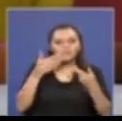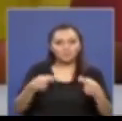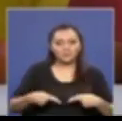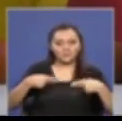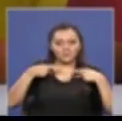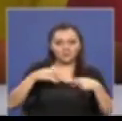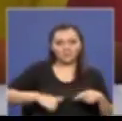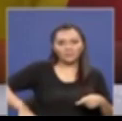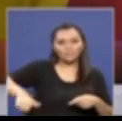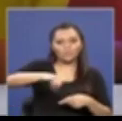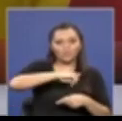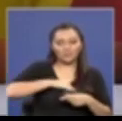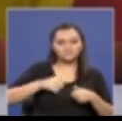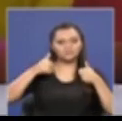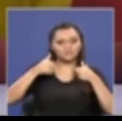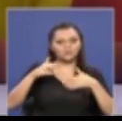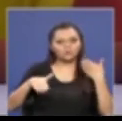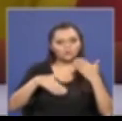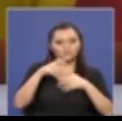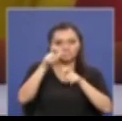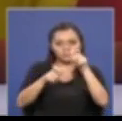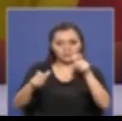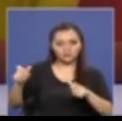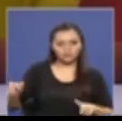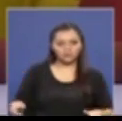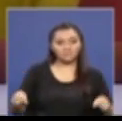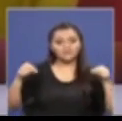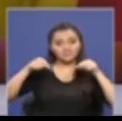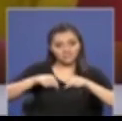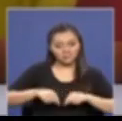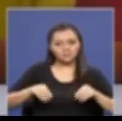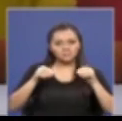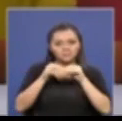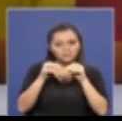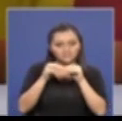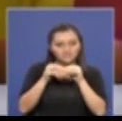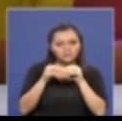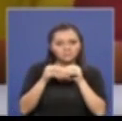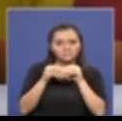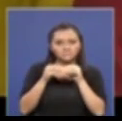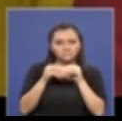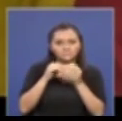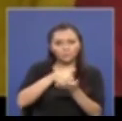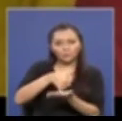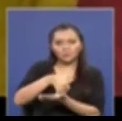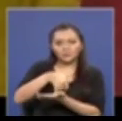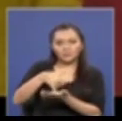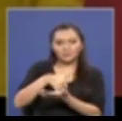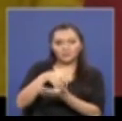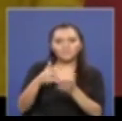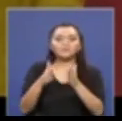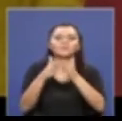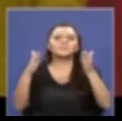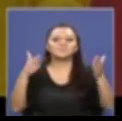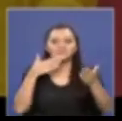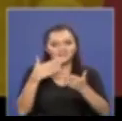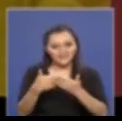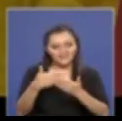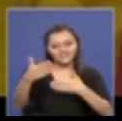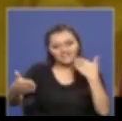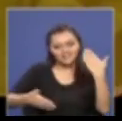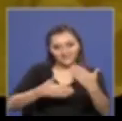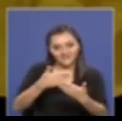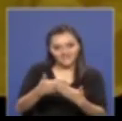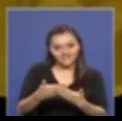nuestras democracias y el bienestar de nuestros compatriotas, sobre todo de los más necesitados y de los más vulnerables. Muchas gracias a todos